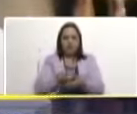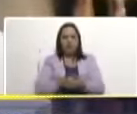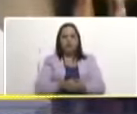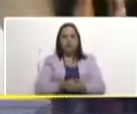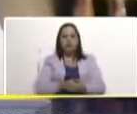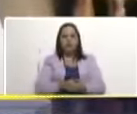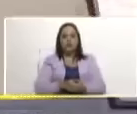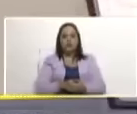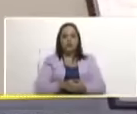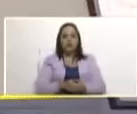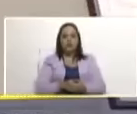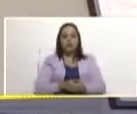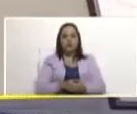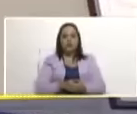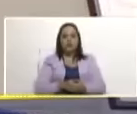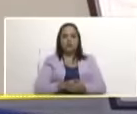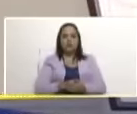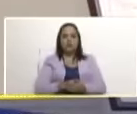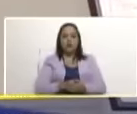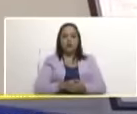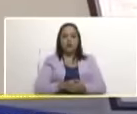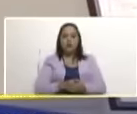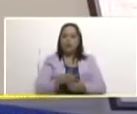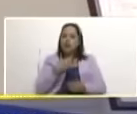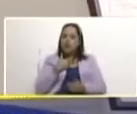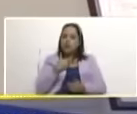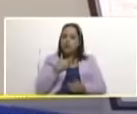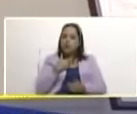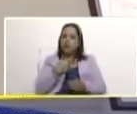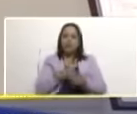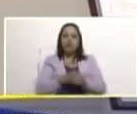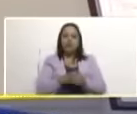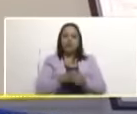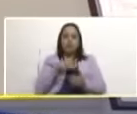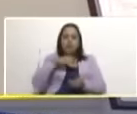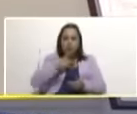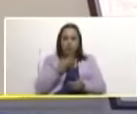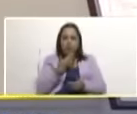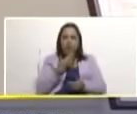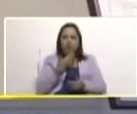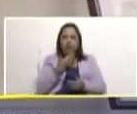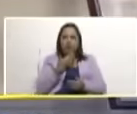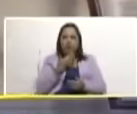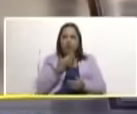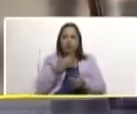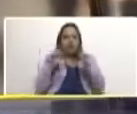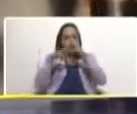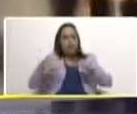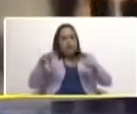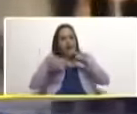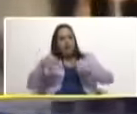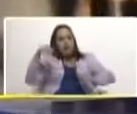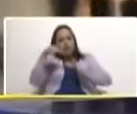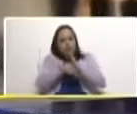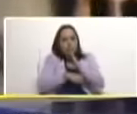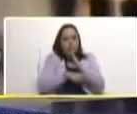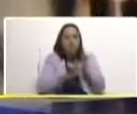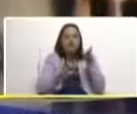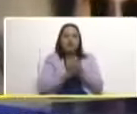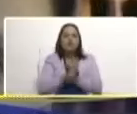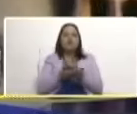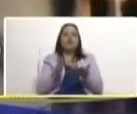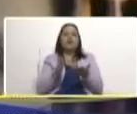confieso, apenas yo pude adentrarme en el